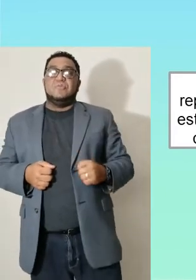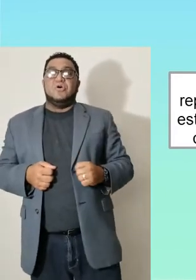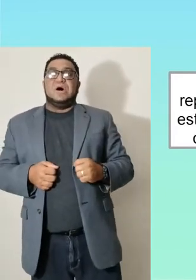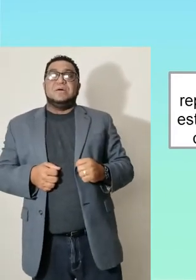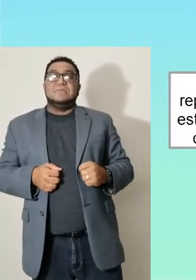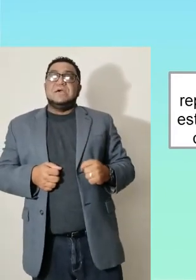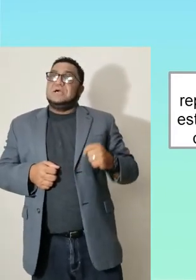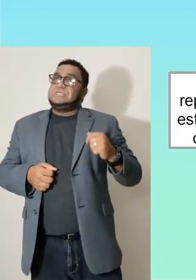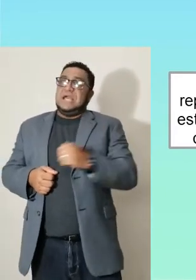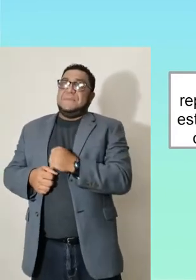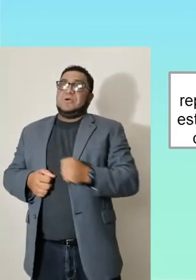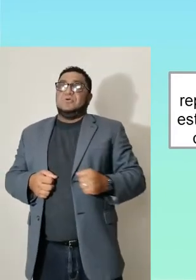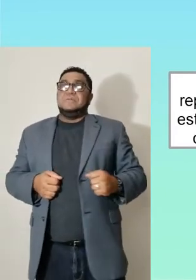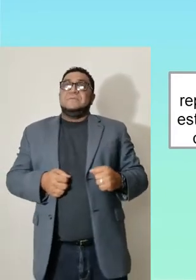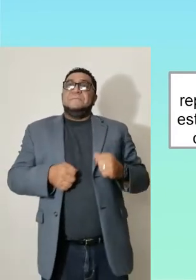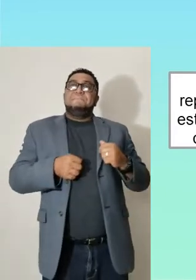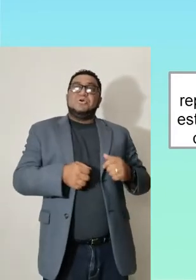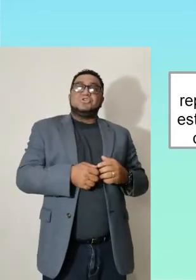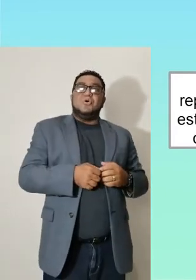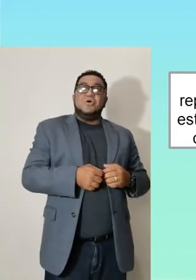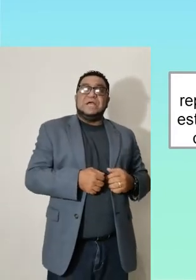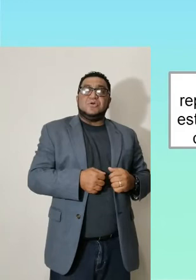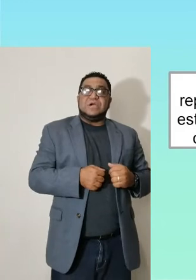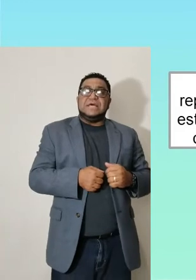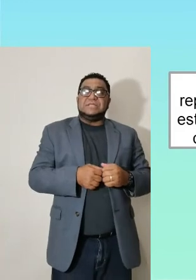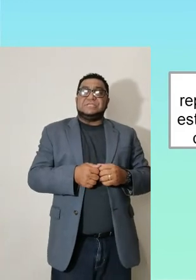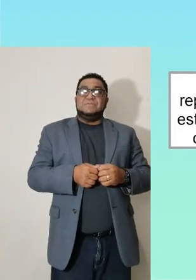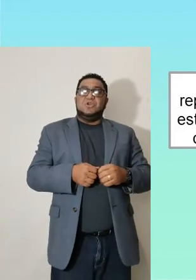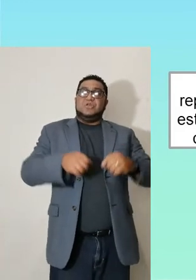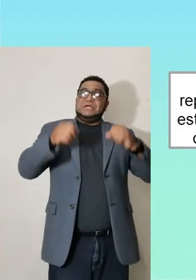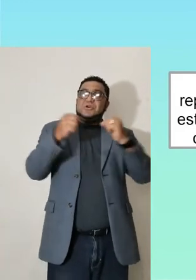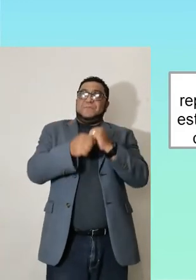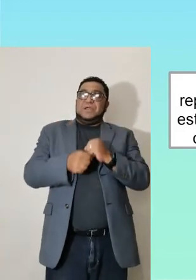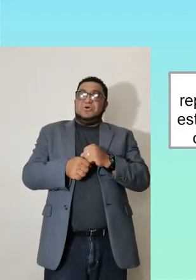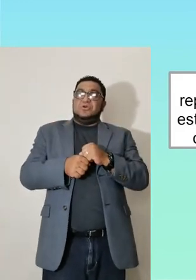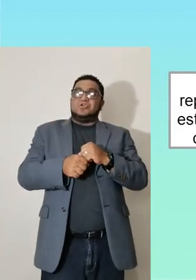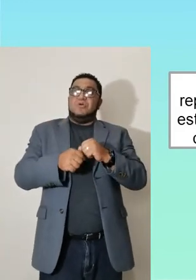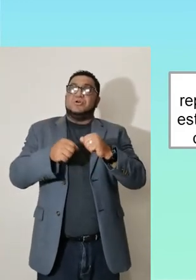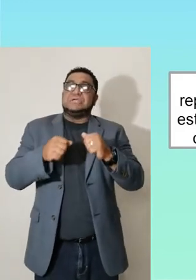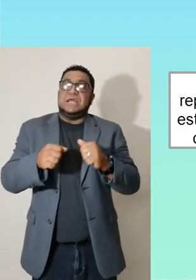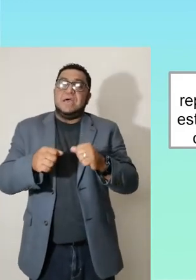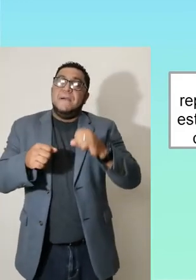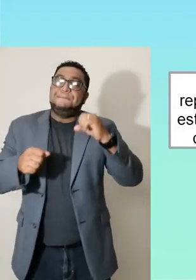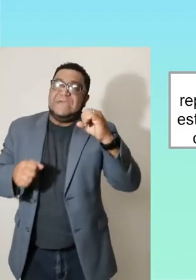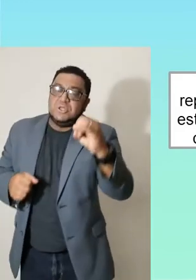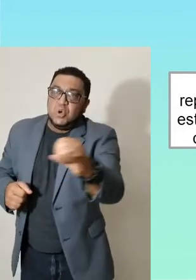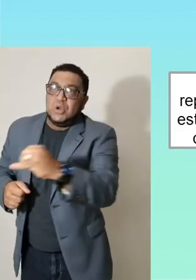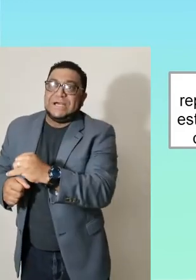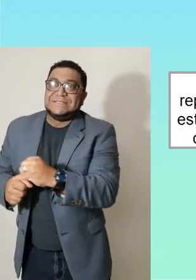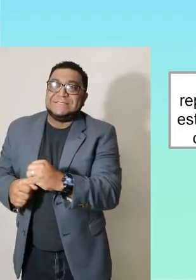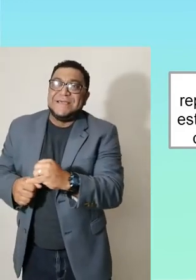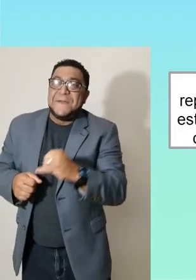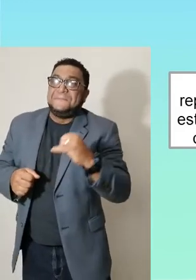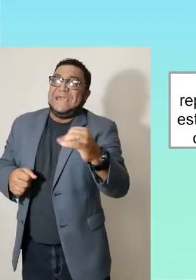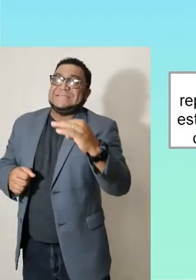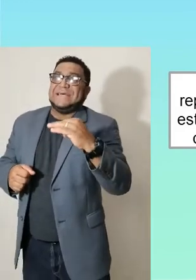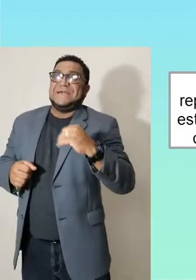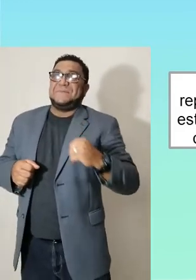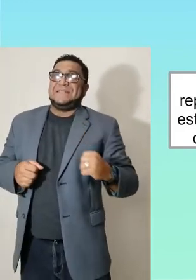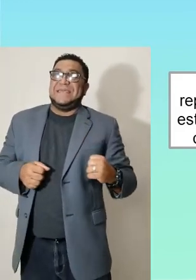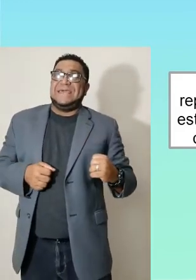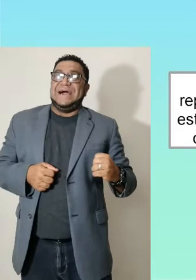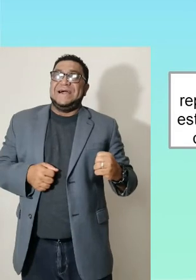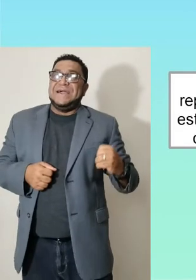de omoa sin embargo muchos objetos que dan testimonio de esos períodos como ser pinturas piezas